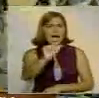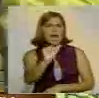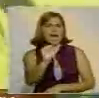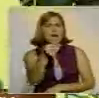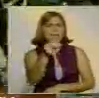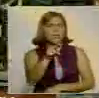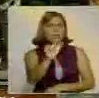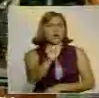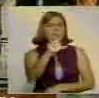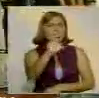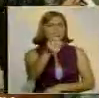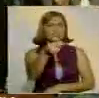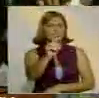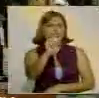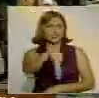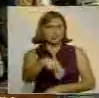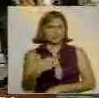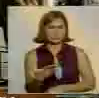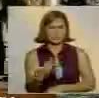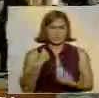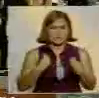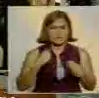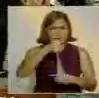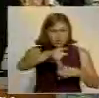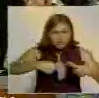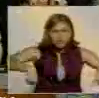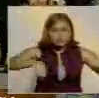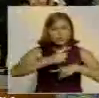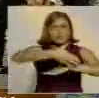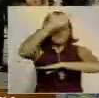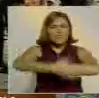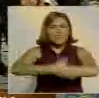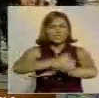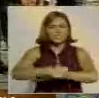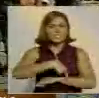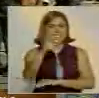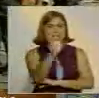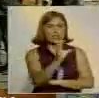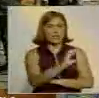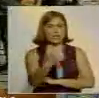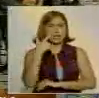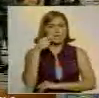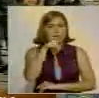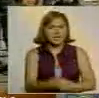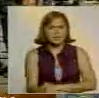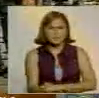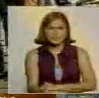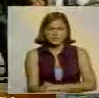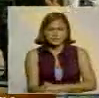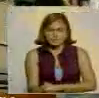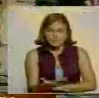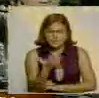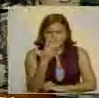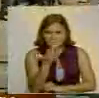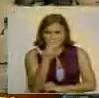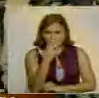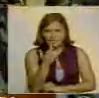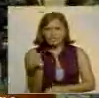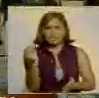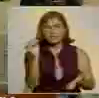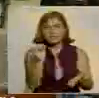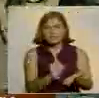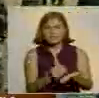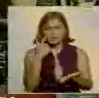Habitantes de esta zona fronteriza de Colombia se alteraron y atacaron